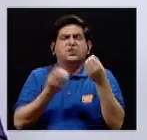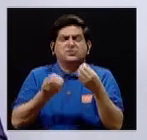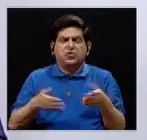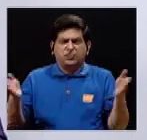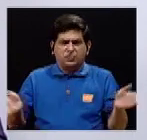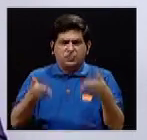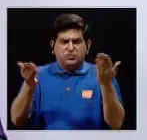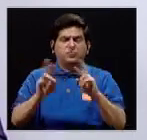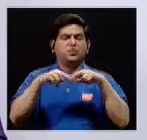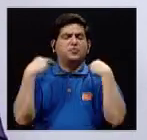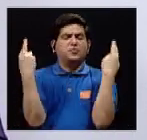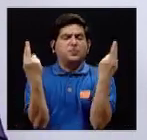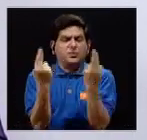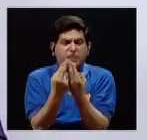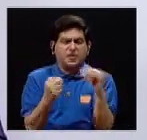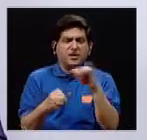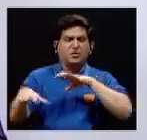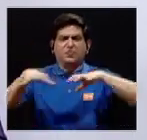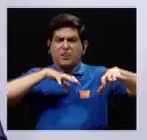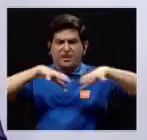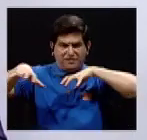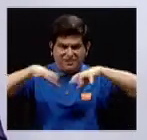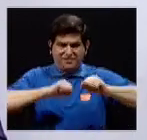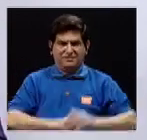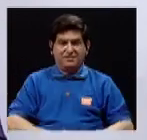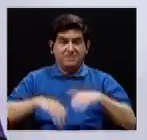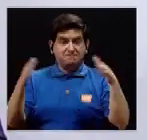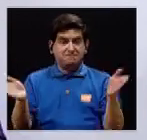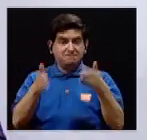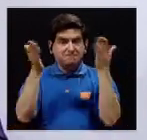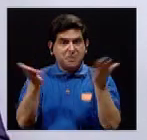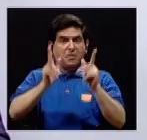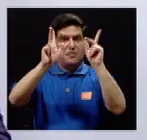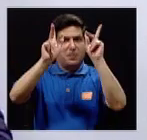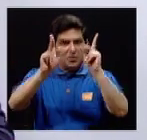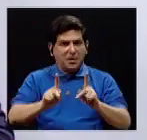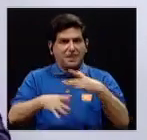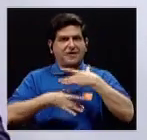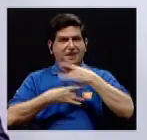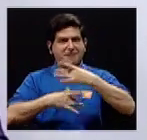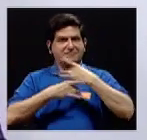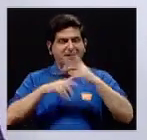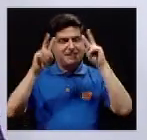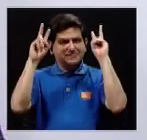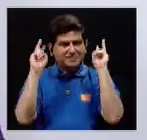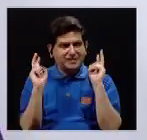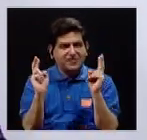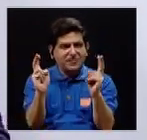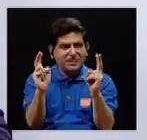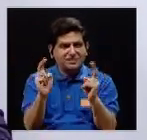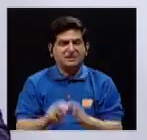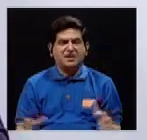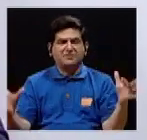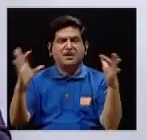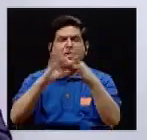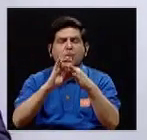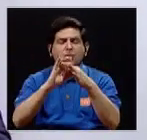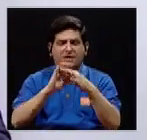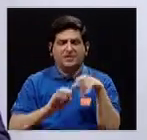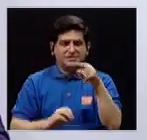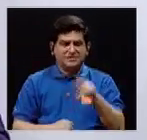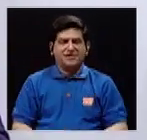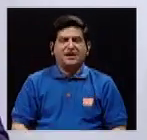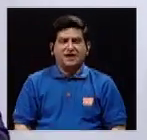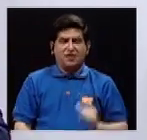nosotros es promover reuniones y promover actividades y promover que quien esté interesado en este tema se asocia a la